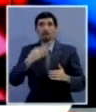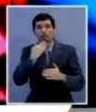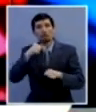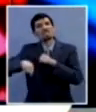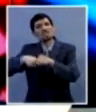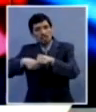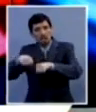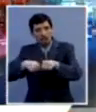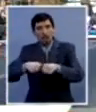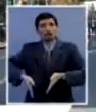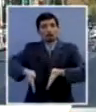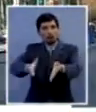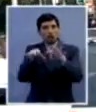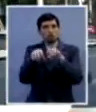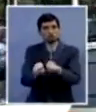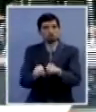Mire.